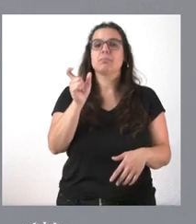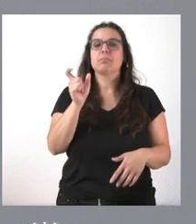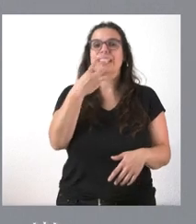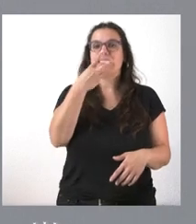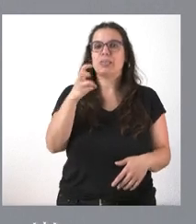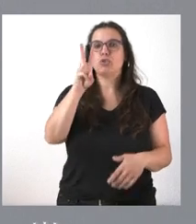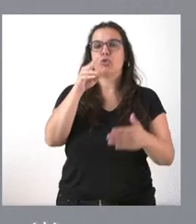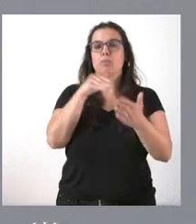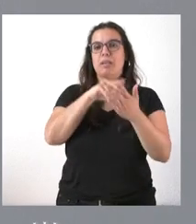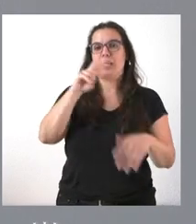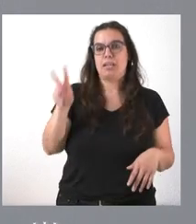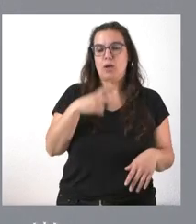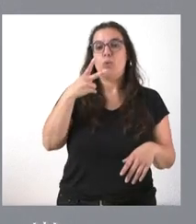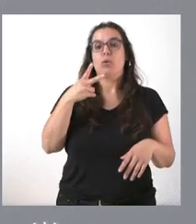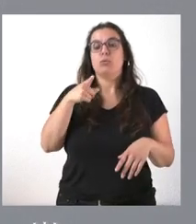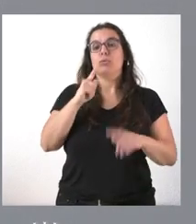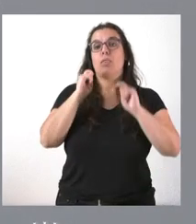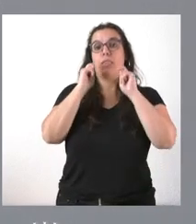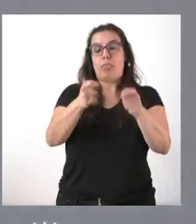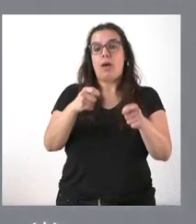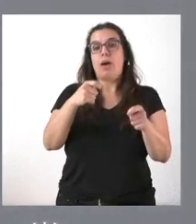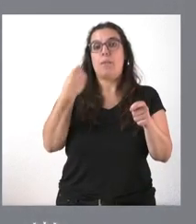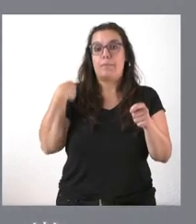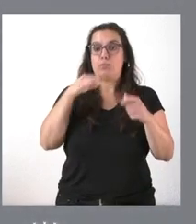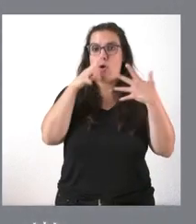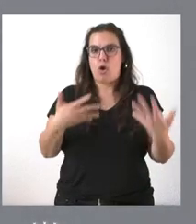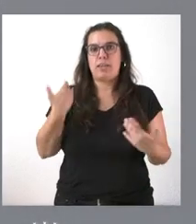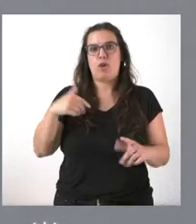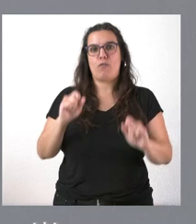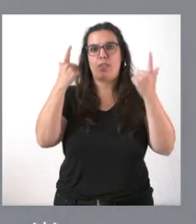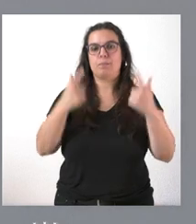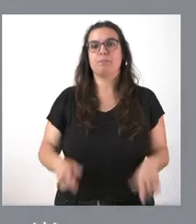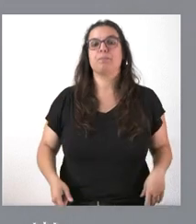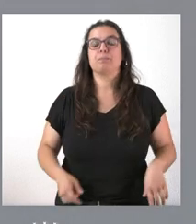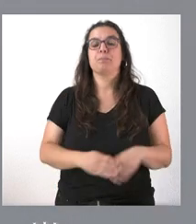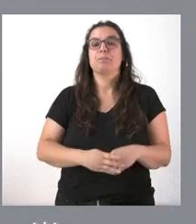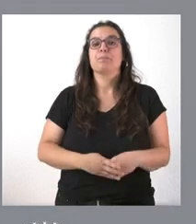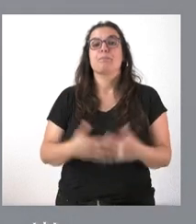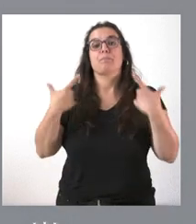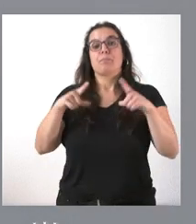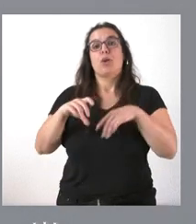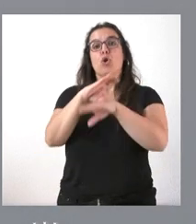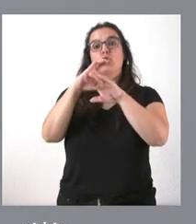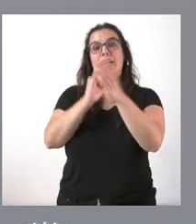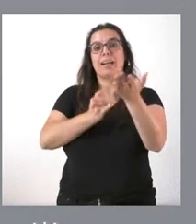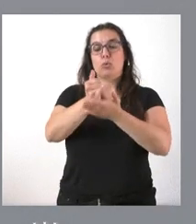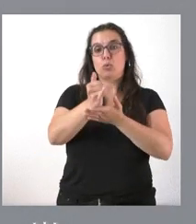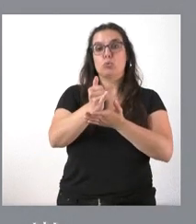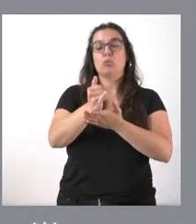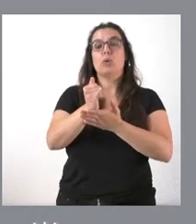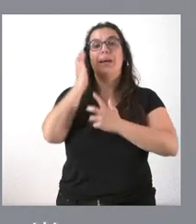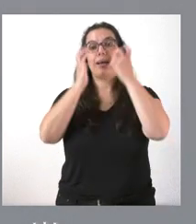3002.000 euros cuya declaración se procede en este momento en el ámbito de la consejería de agricultura y